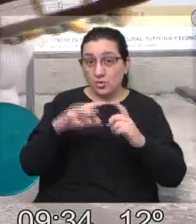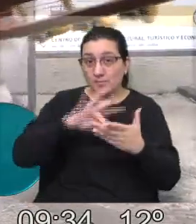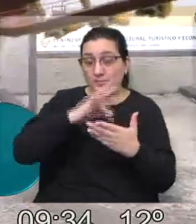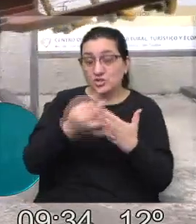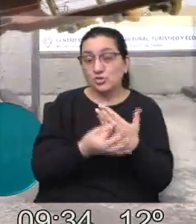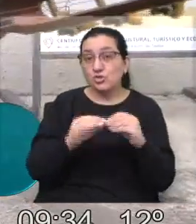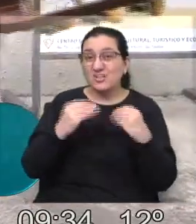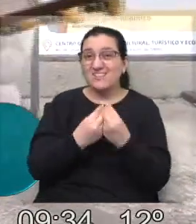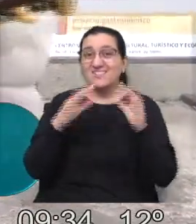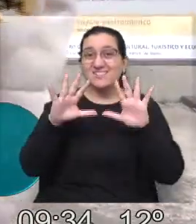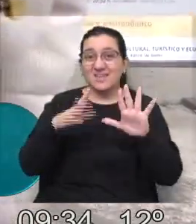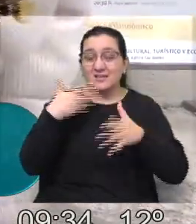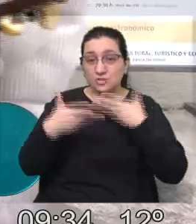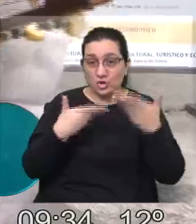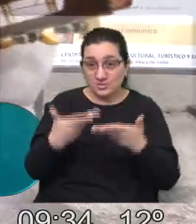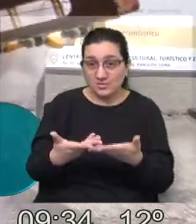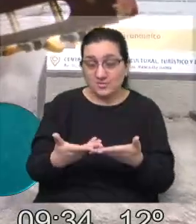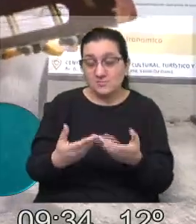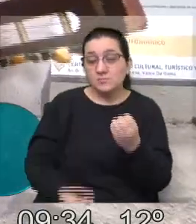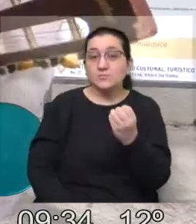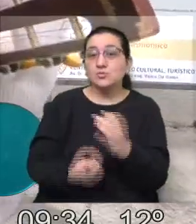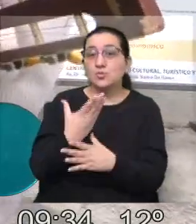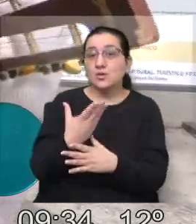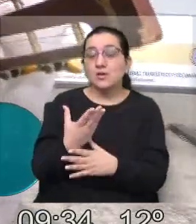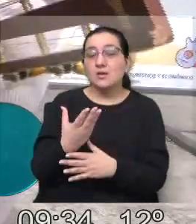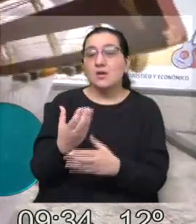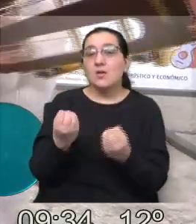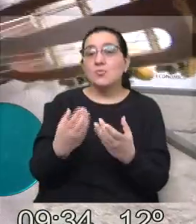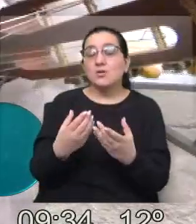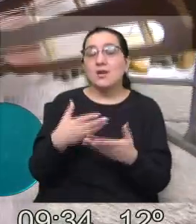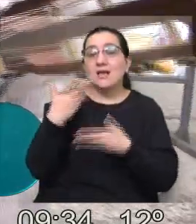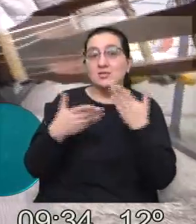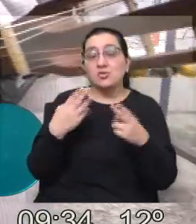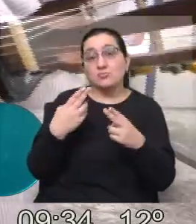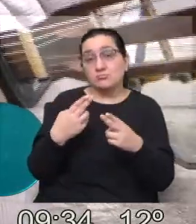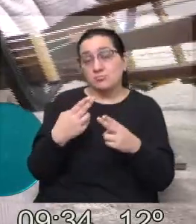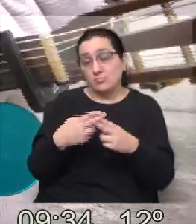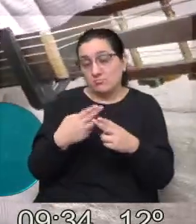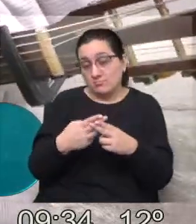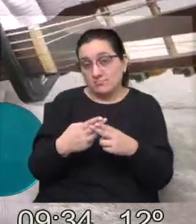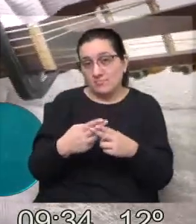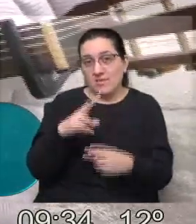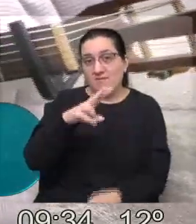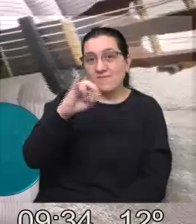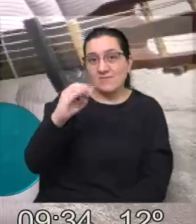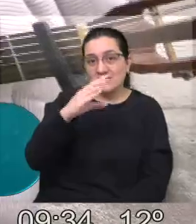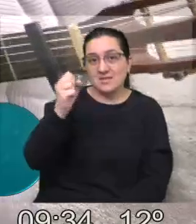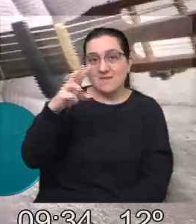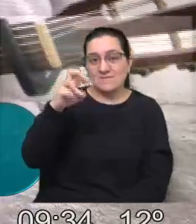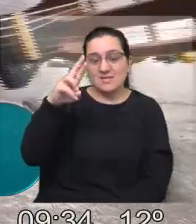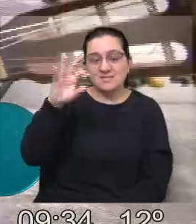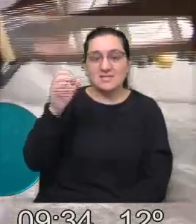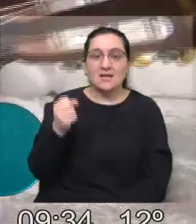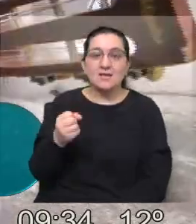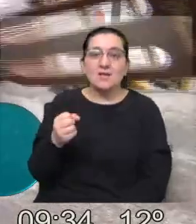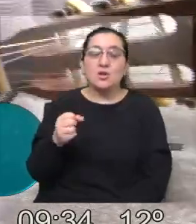10 canciones surge porque justamente el título lo dice, Viceversa, es esa idea entre lo que el oyente te da,